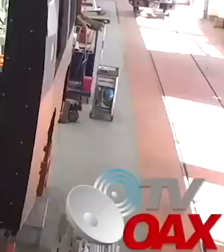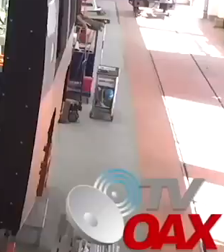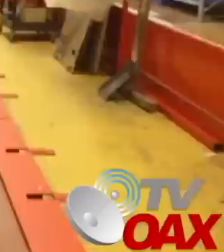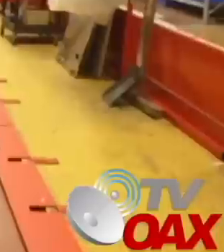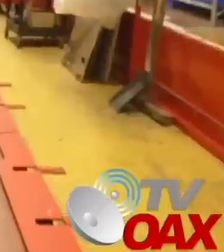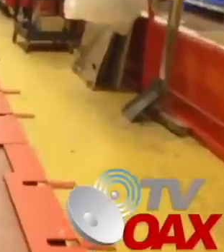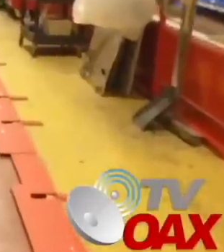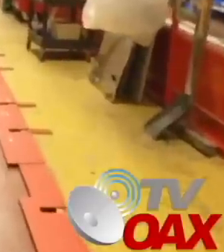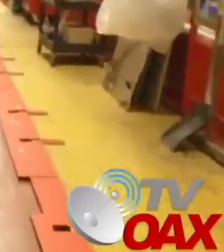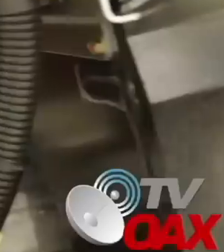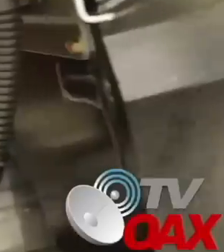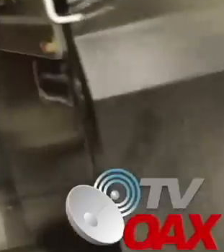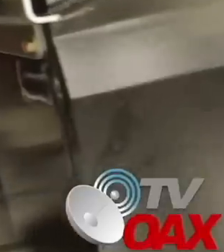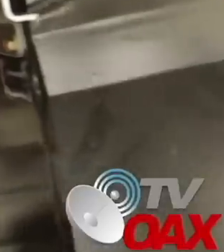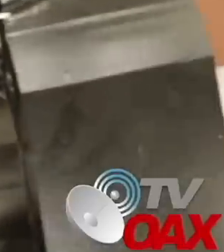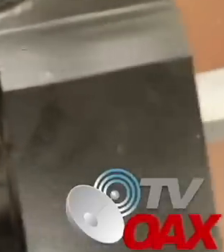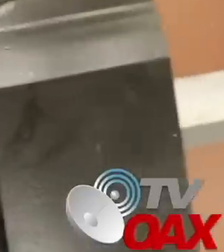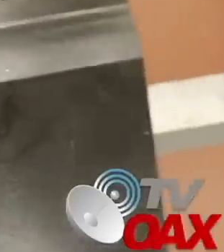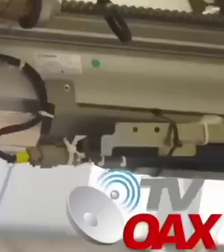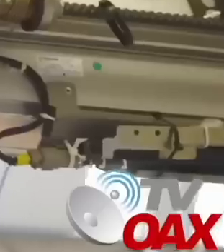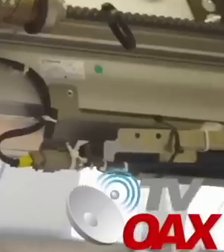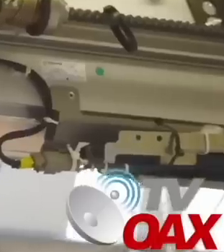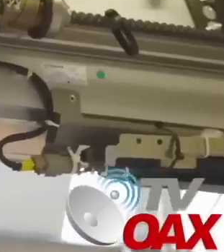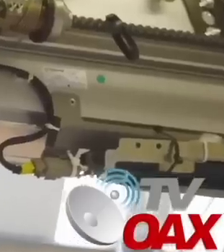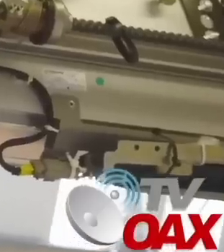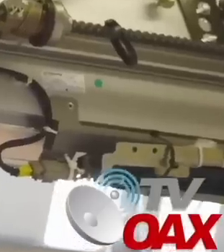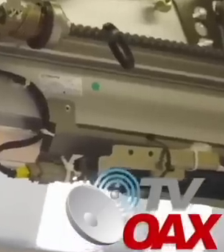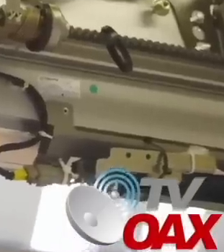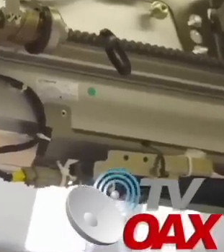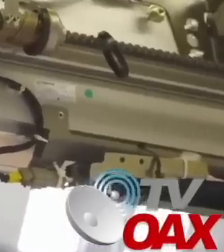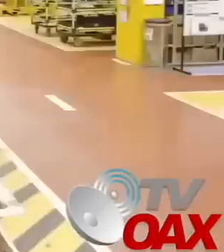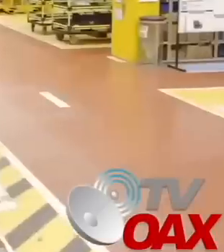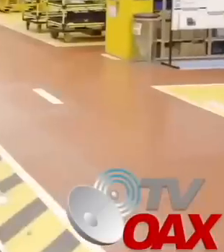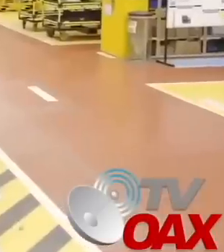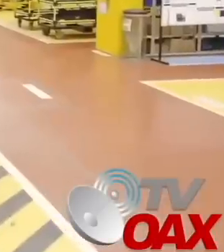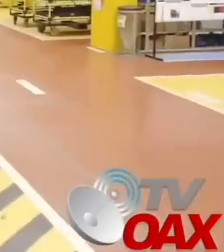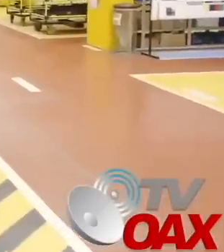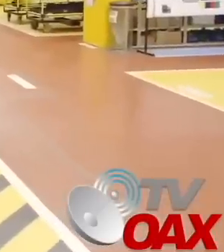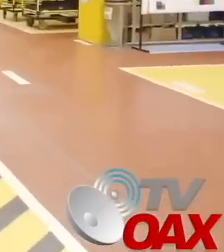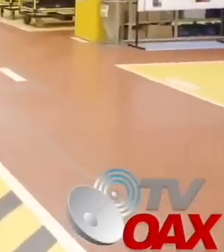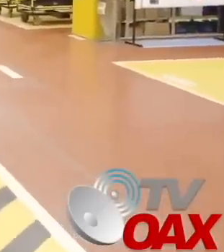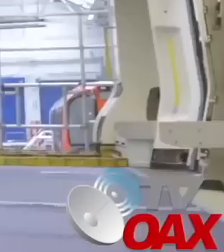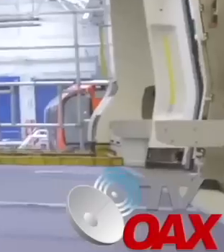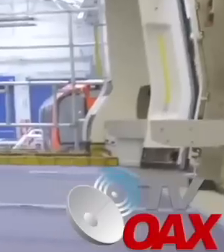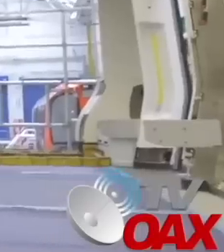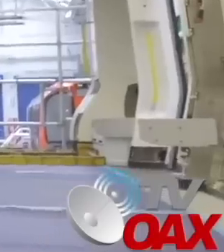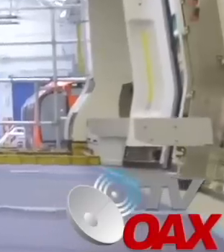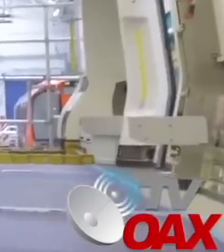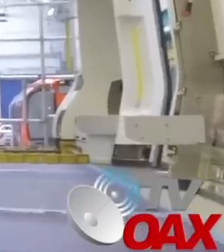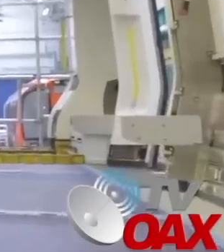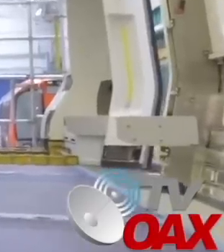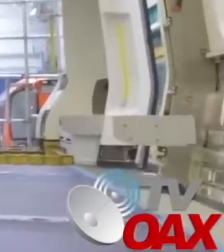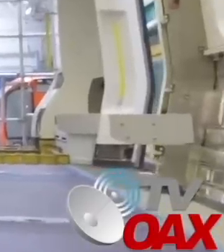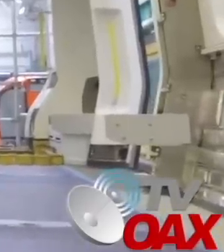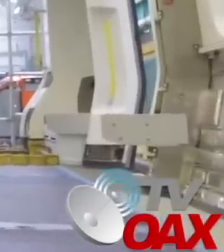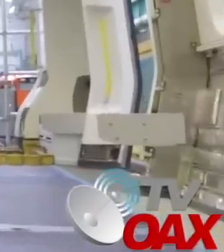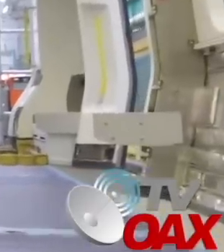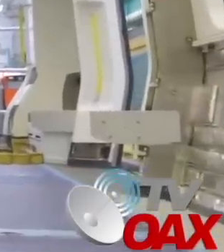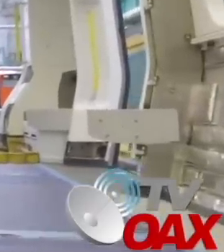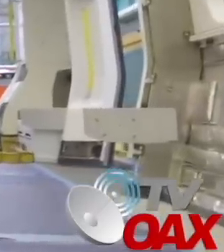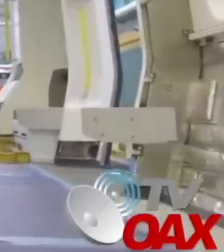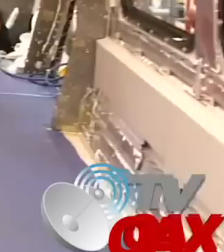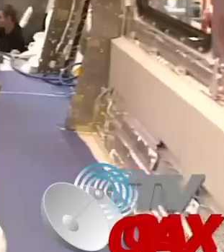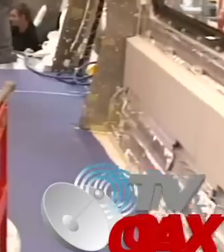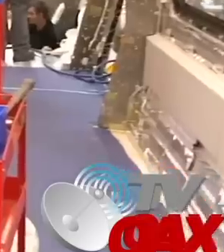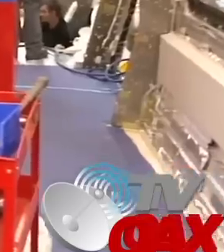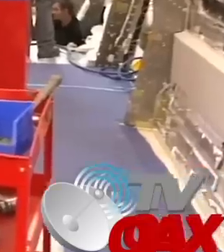Alstom y Bombardier en Ciudad Sahagún. Ya están construyendo el primero,